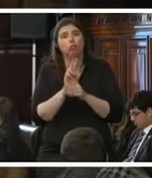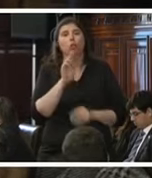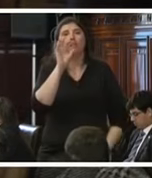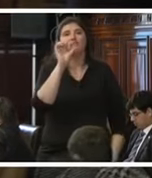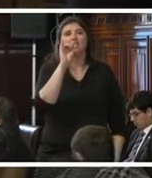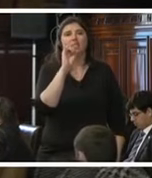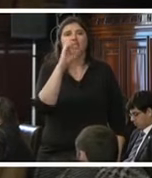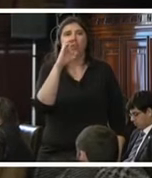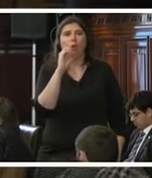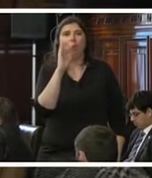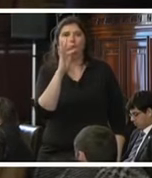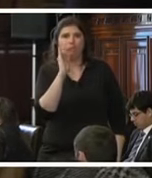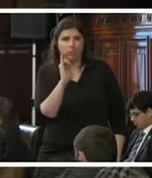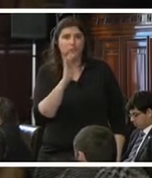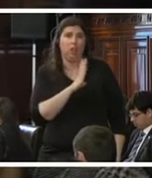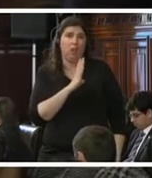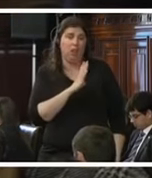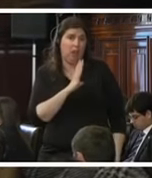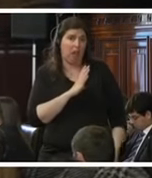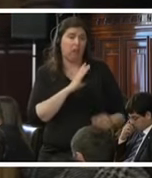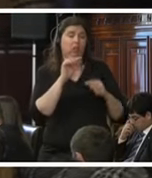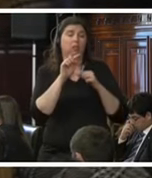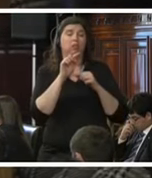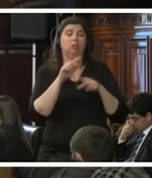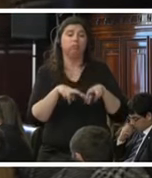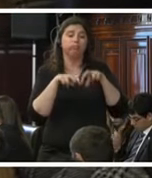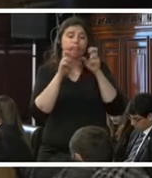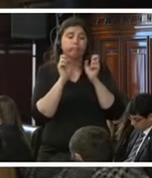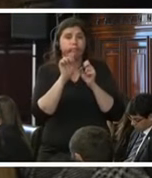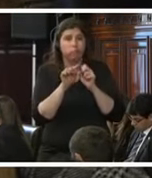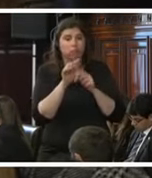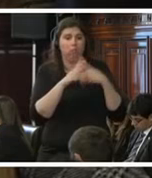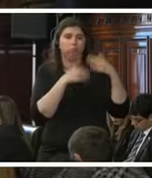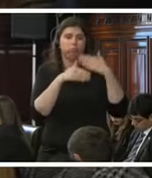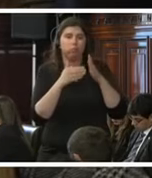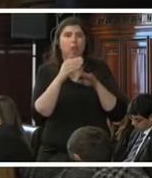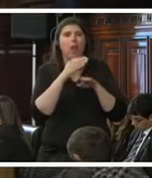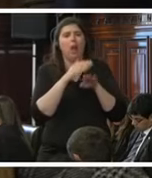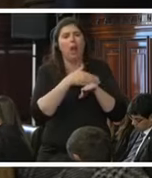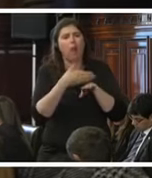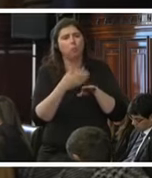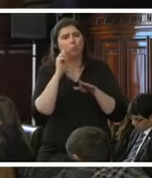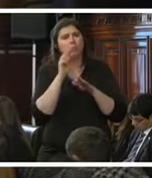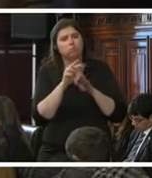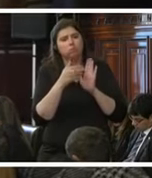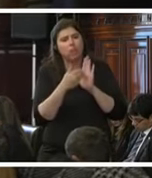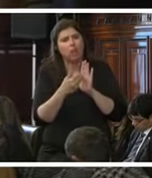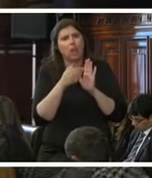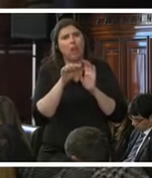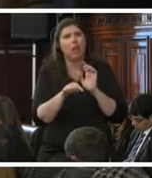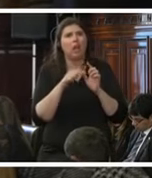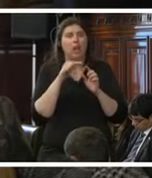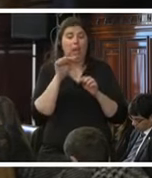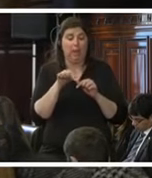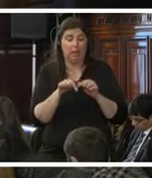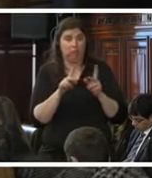que contiene información relevante sobre las causas y su desenvolvimiento, siendo seleccionadas en el proceso de